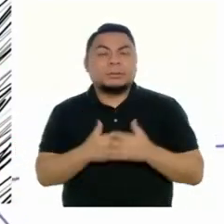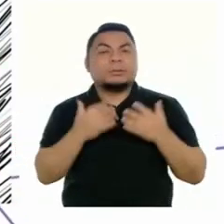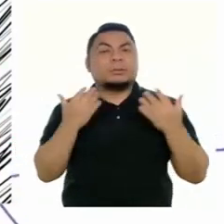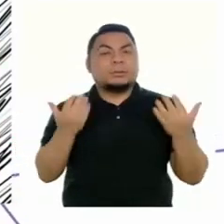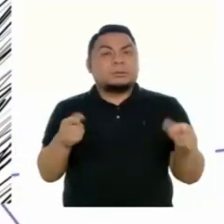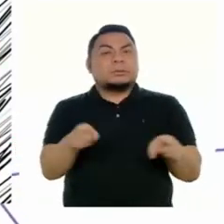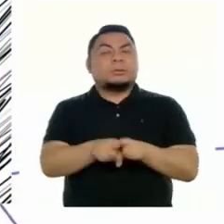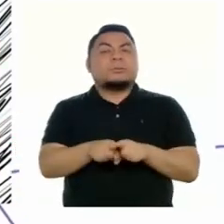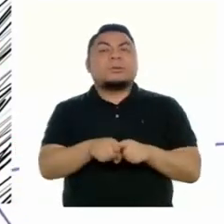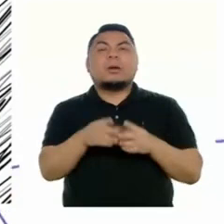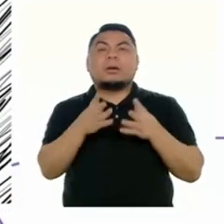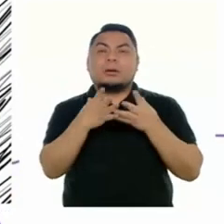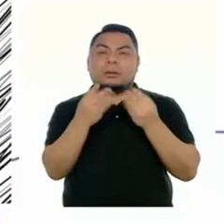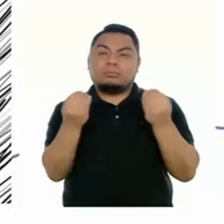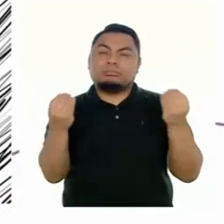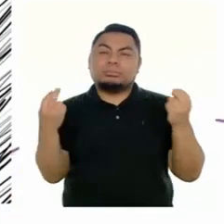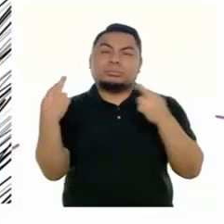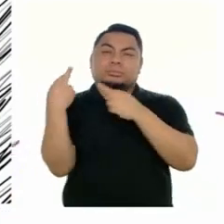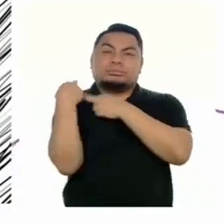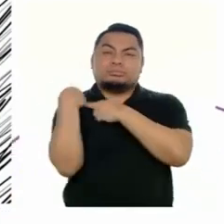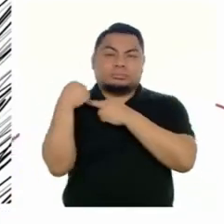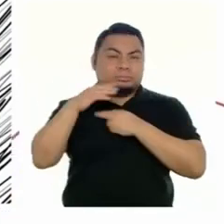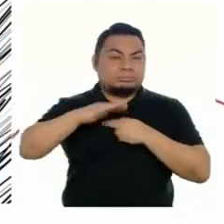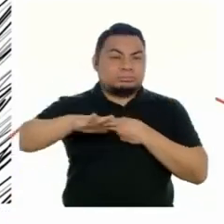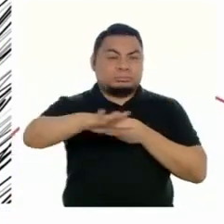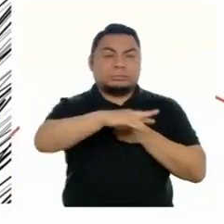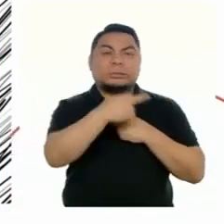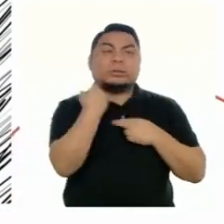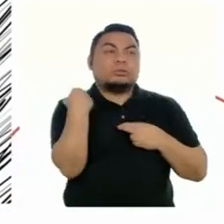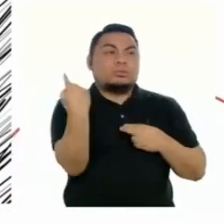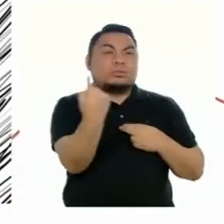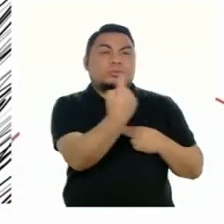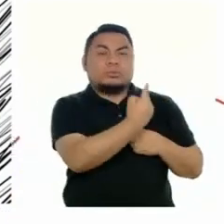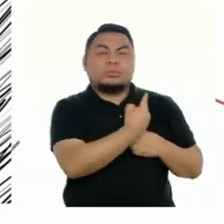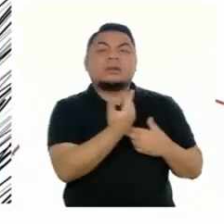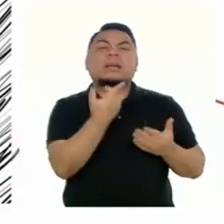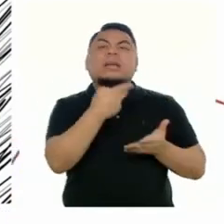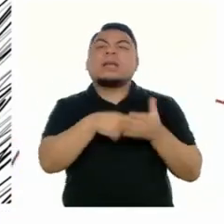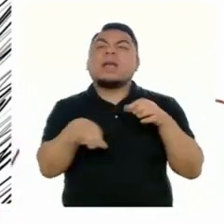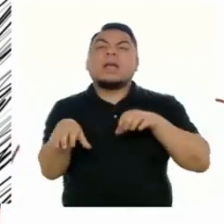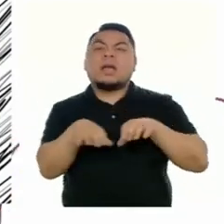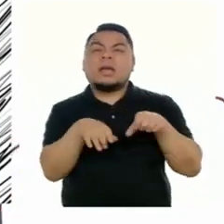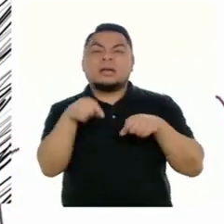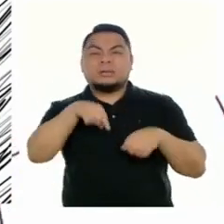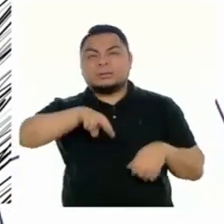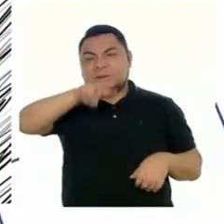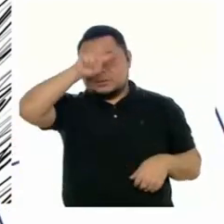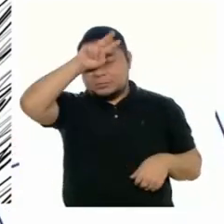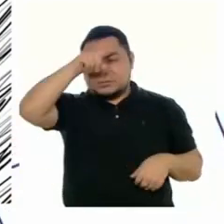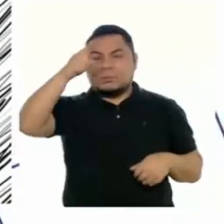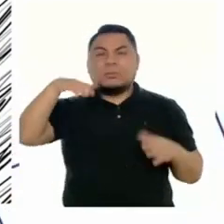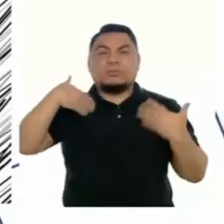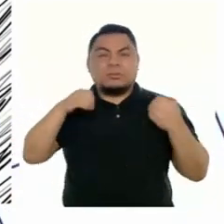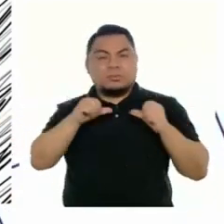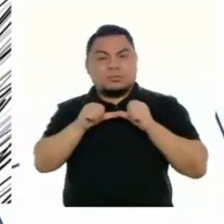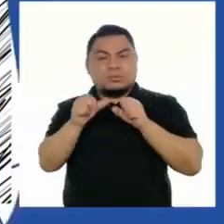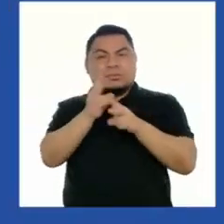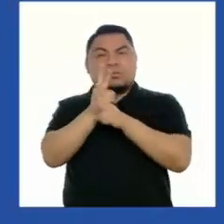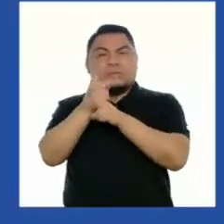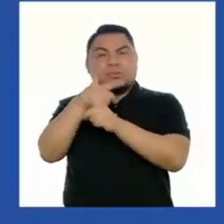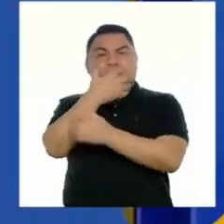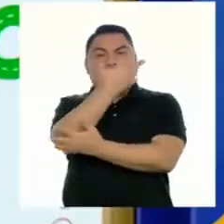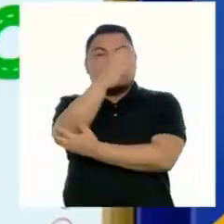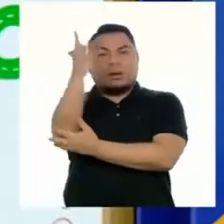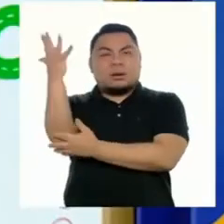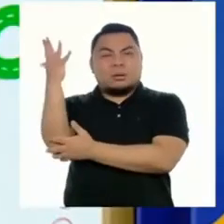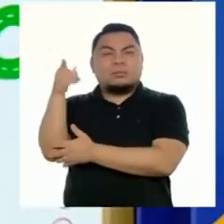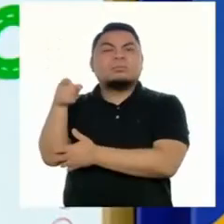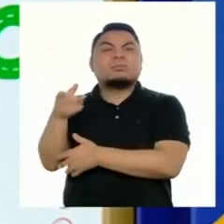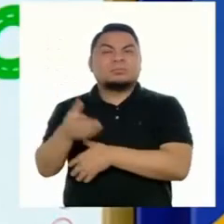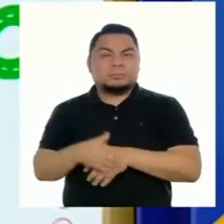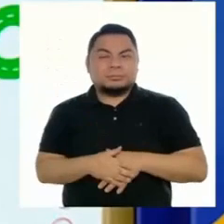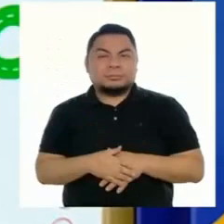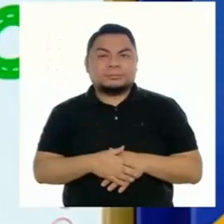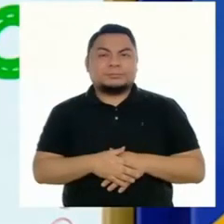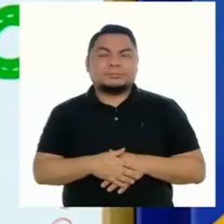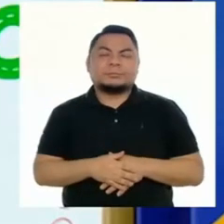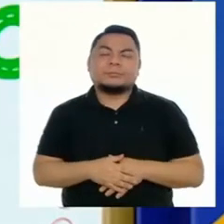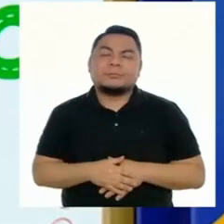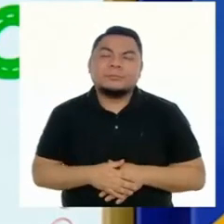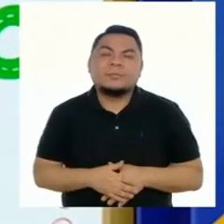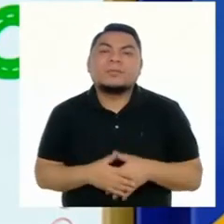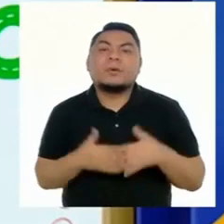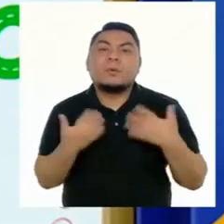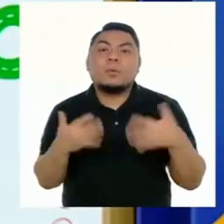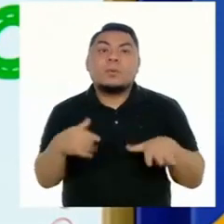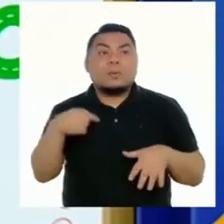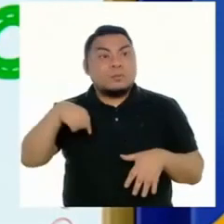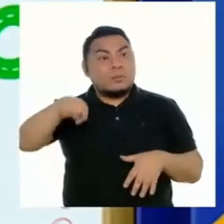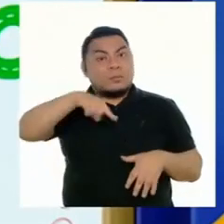Y, con tanta responsabilidad en nuestras manos, ¿qué estamos haciendo como país para conservar nuestros bosques? Vaya, somos